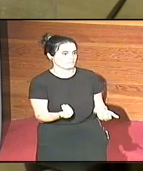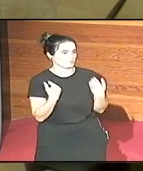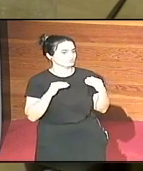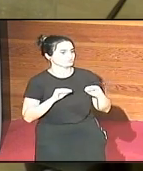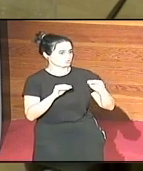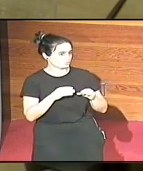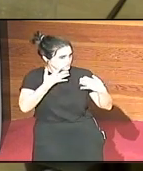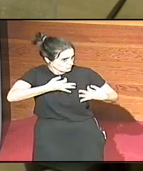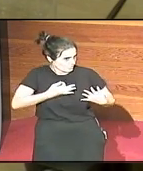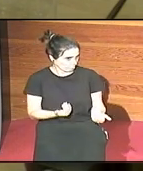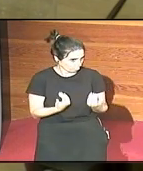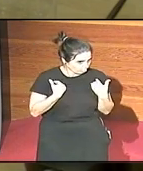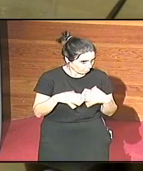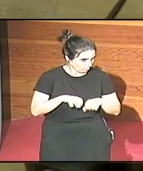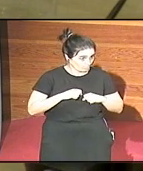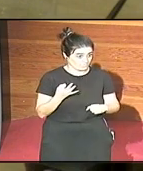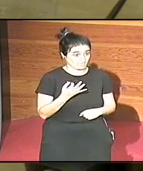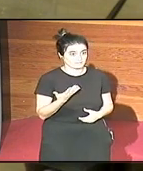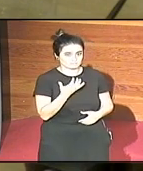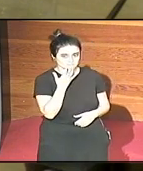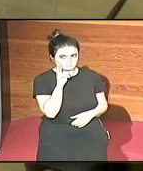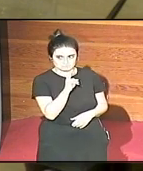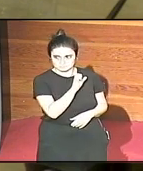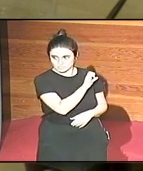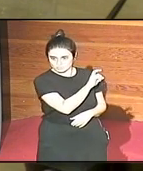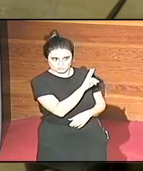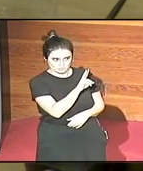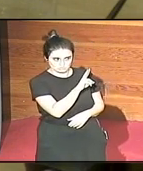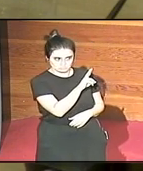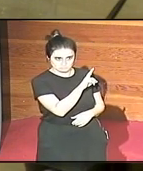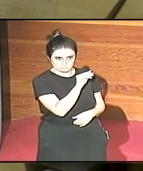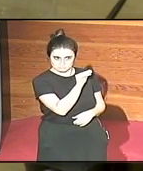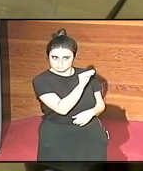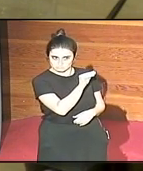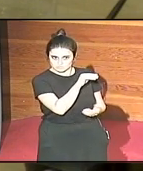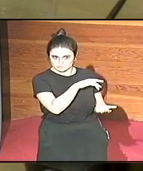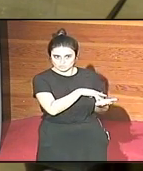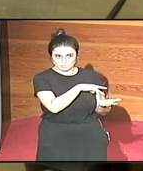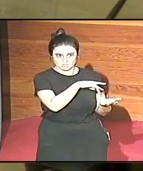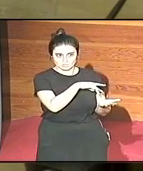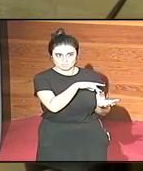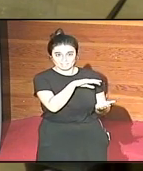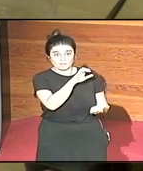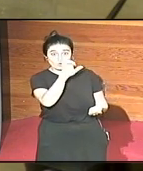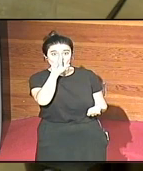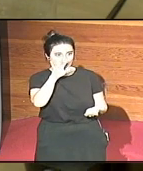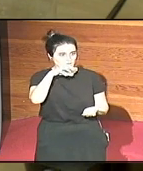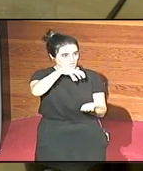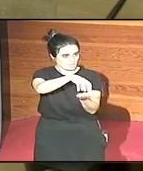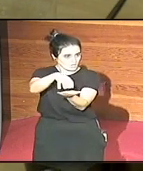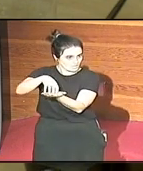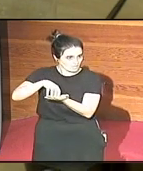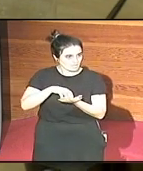Lo cual, teniendo en cuenta la presencia de Estados Unidos, como creo que unas 40 y algo bases de la OTAN en Europa, ¿qué se